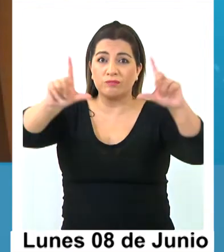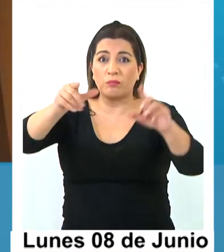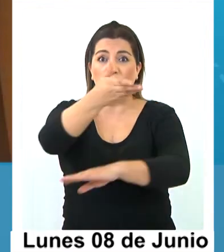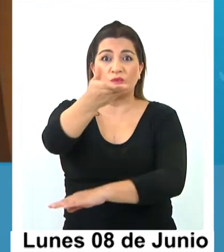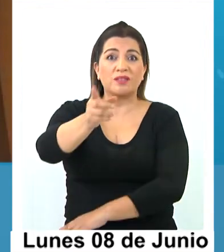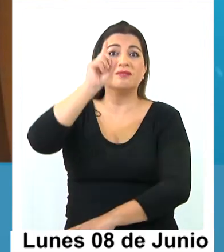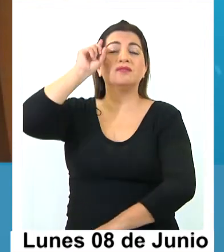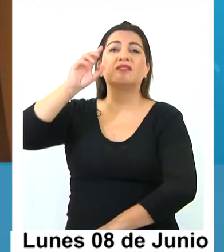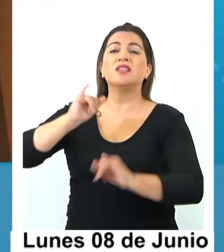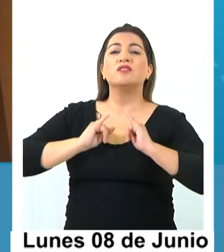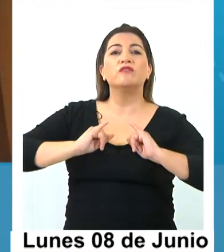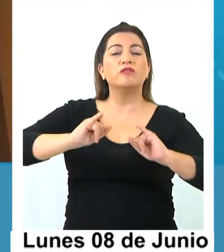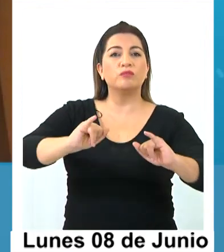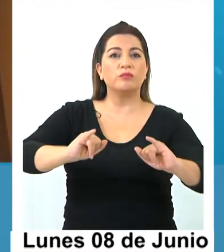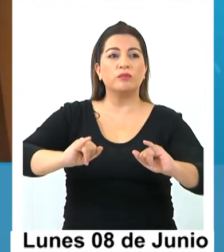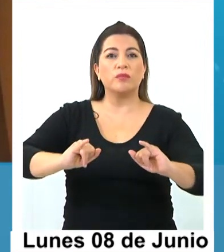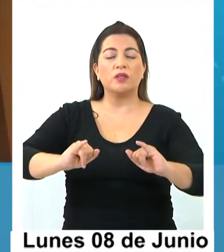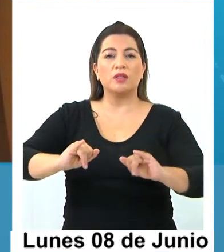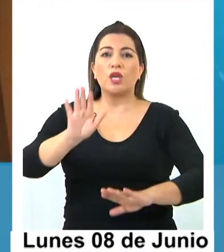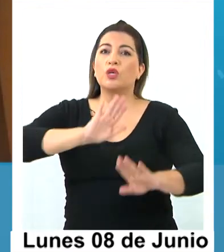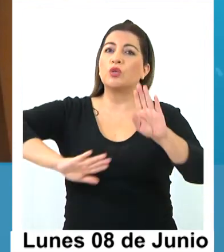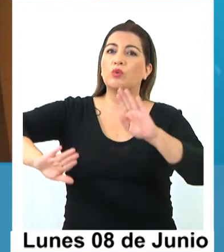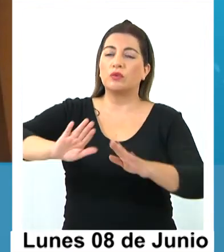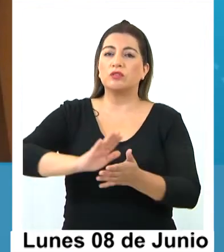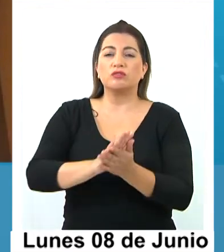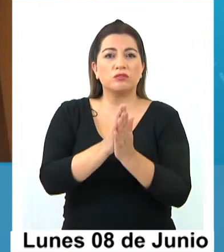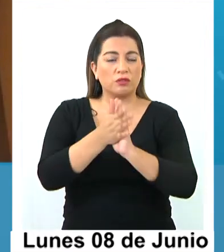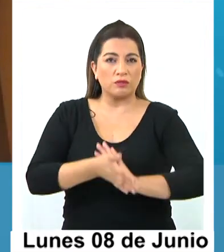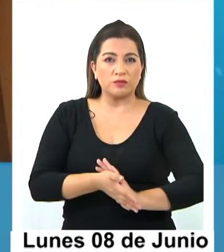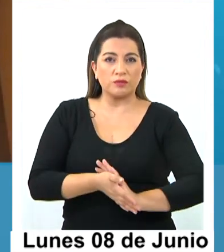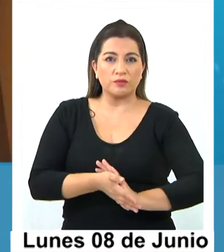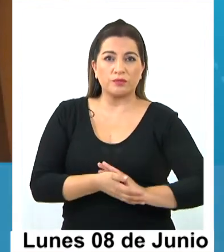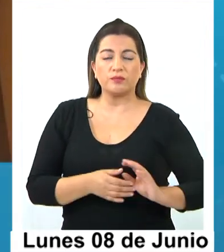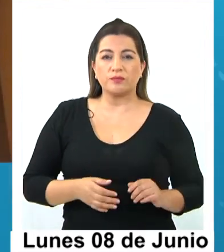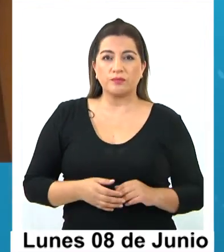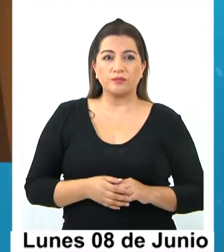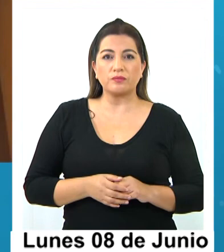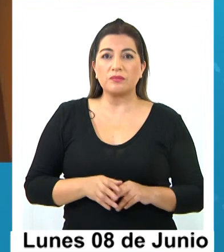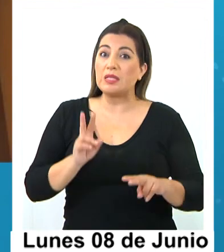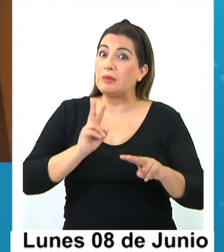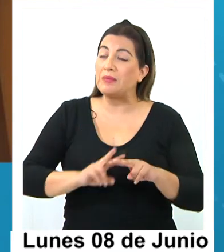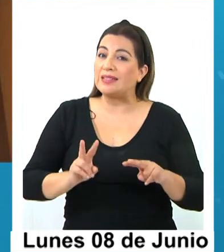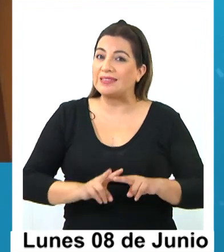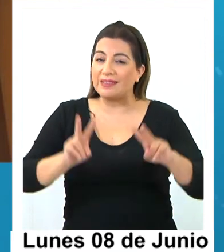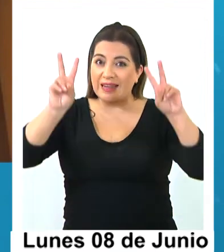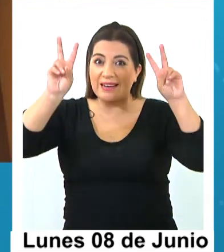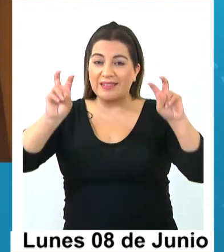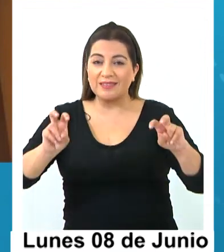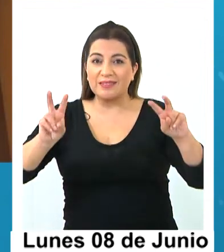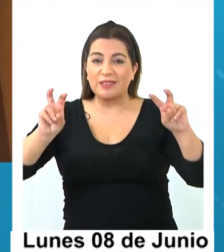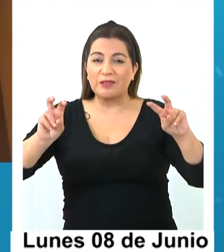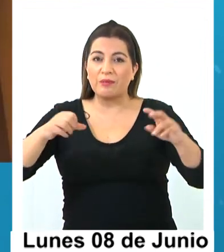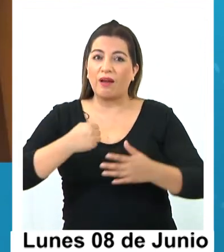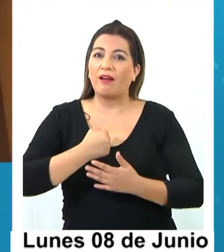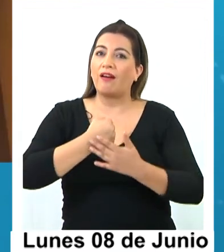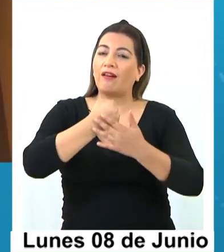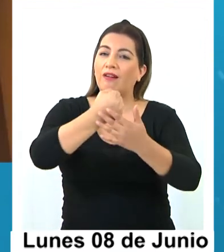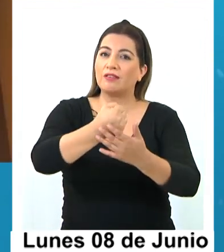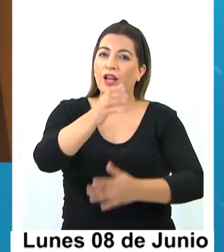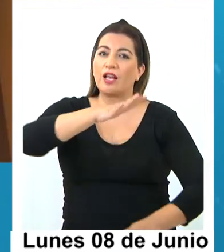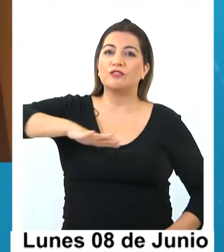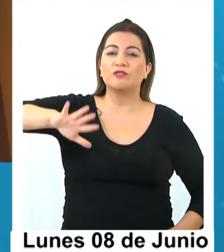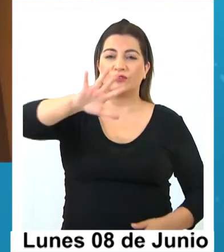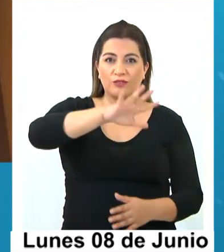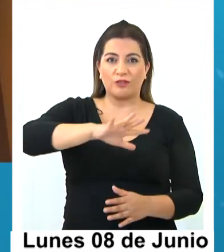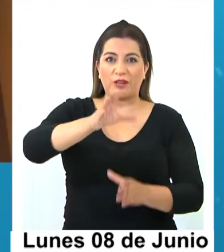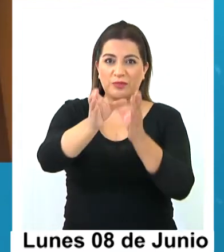estar al tanto y, ¿no es cierto?, generen todas las prevenciones y los recaudos para hacer de esta medida, ¿no es cierto?, algo que favorezca en la globalidad a toda